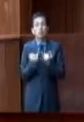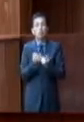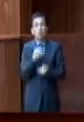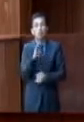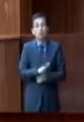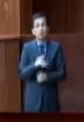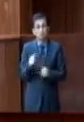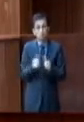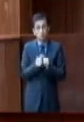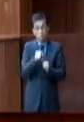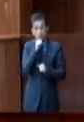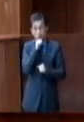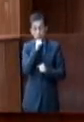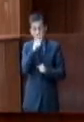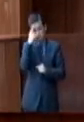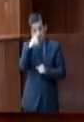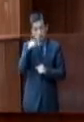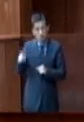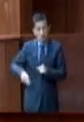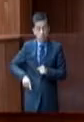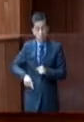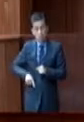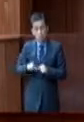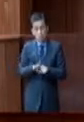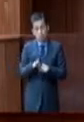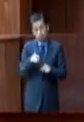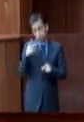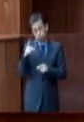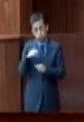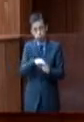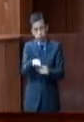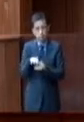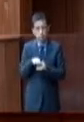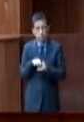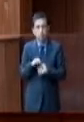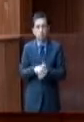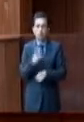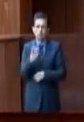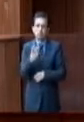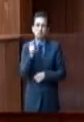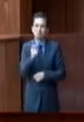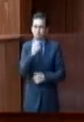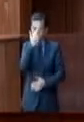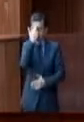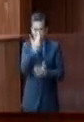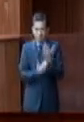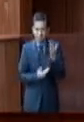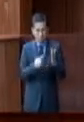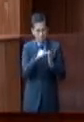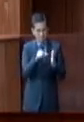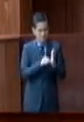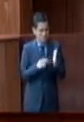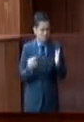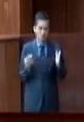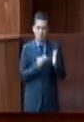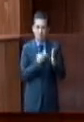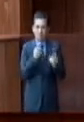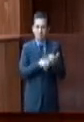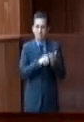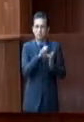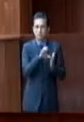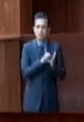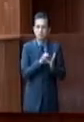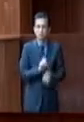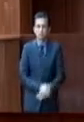a la propaganda gubernamental y en ese sentido a juicio de la ponencia pues se viola este artículo de la constitución ahora